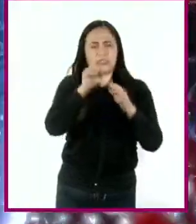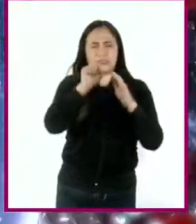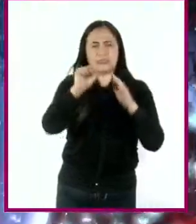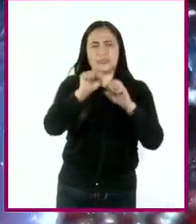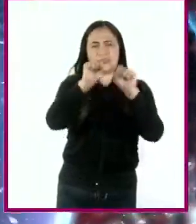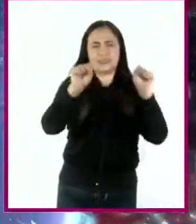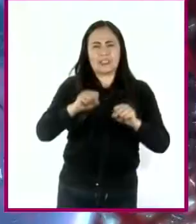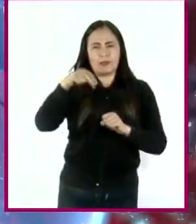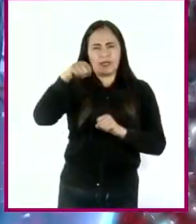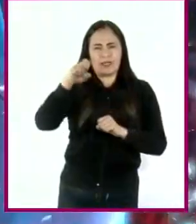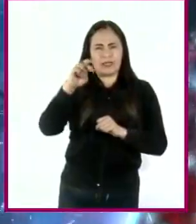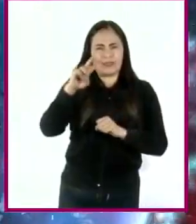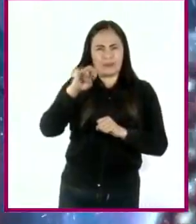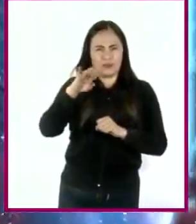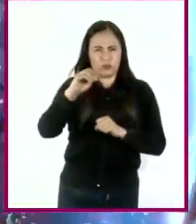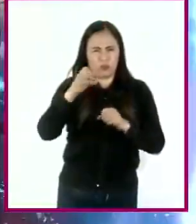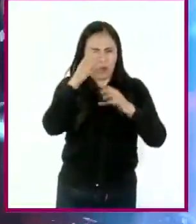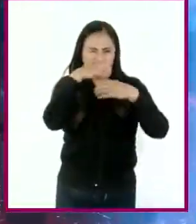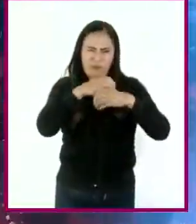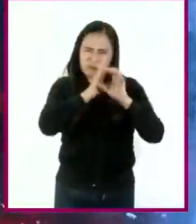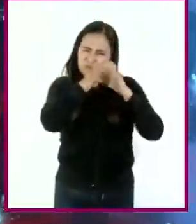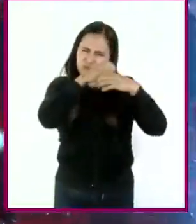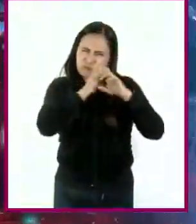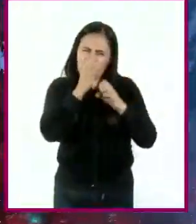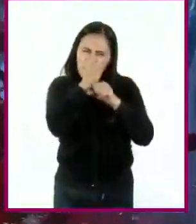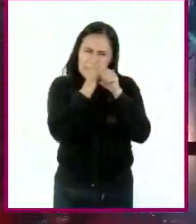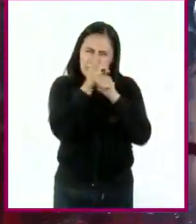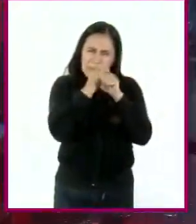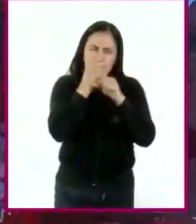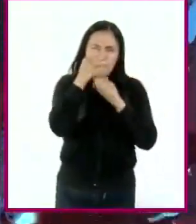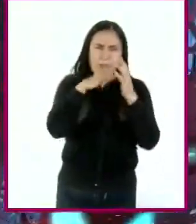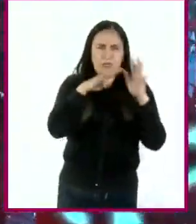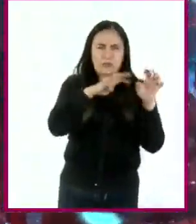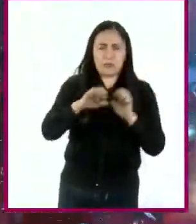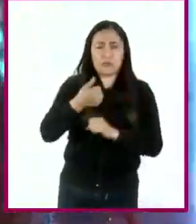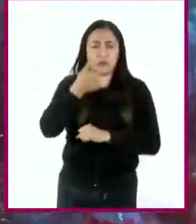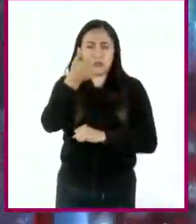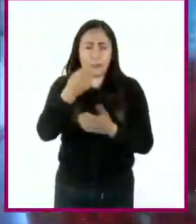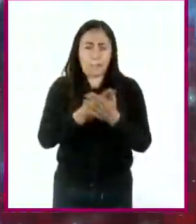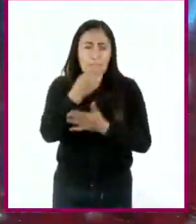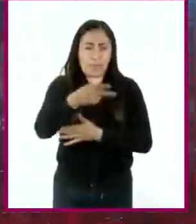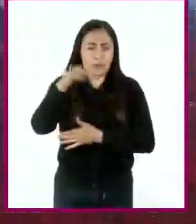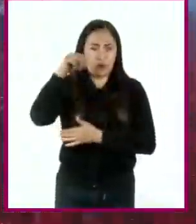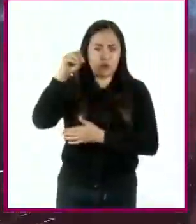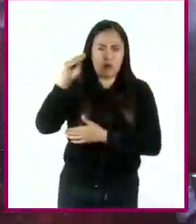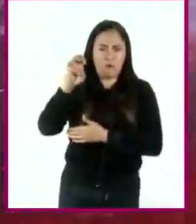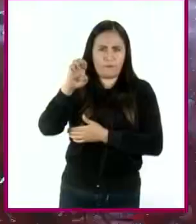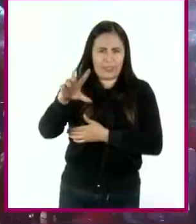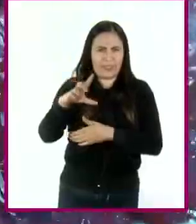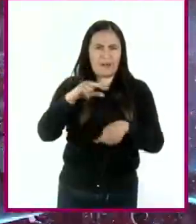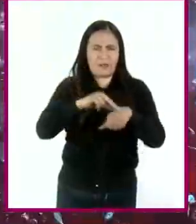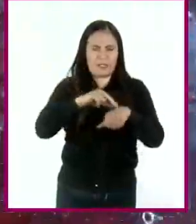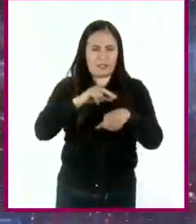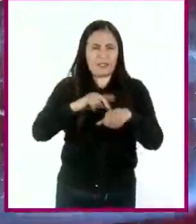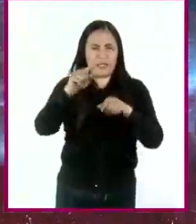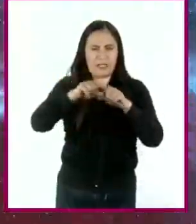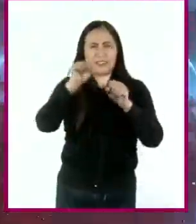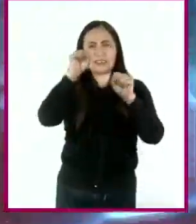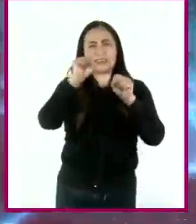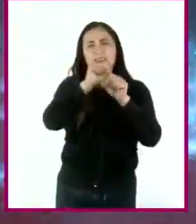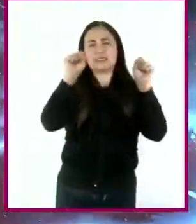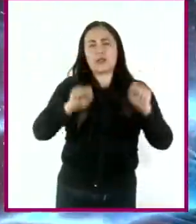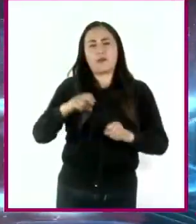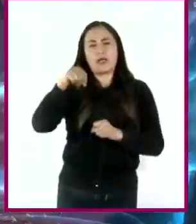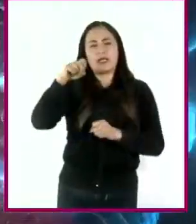En 1906 obtuvo el Premio Nobel de Medicina por su trabajo sobre la estructura del sistema nervioso. En